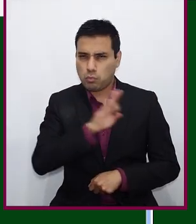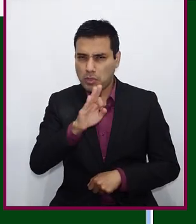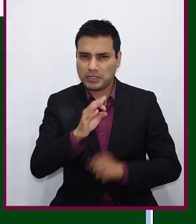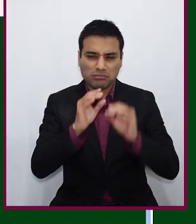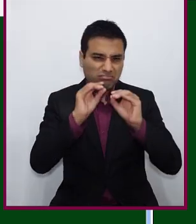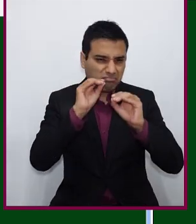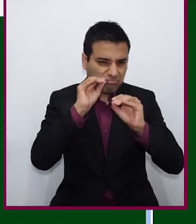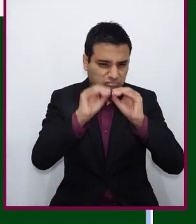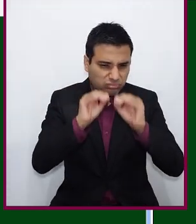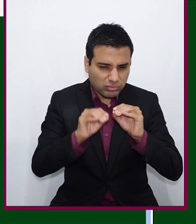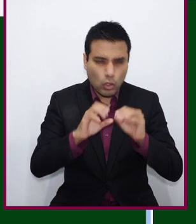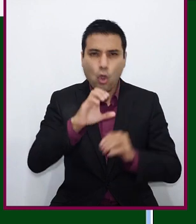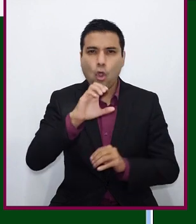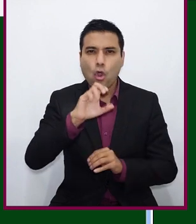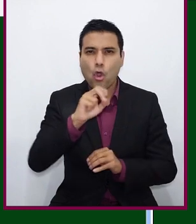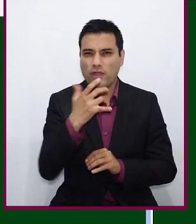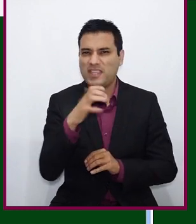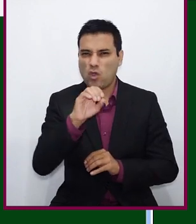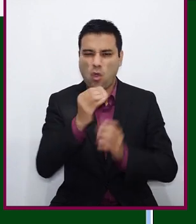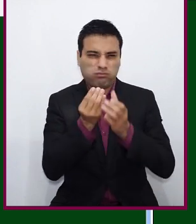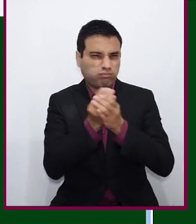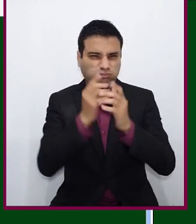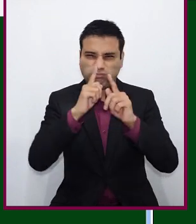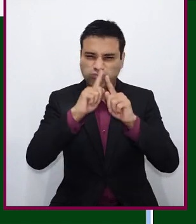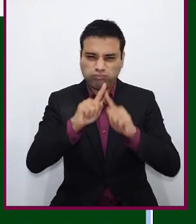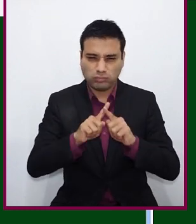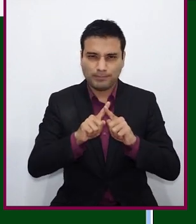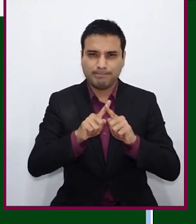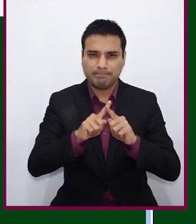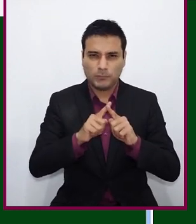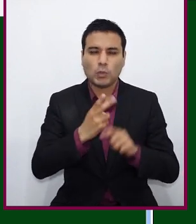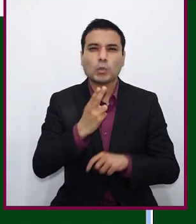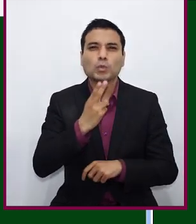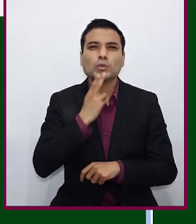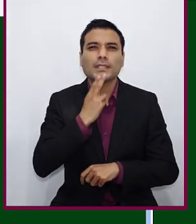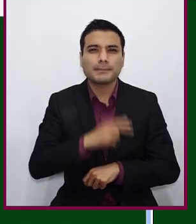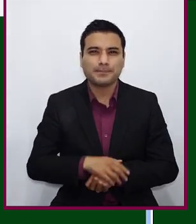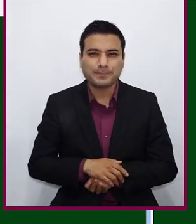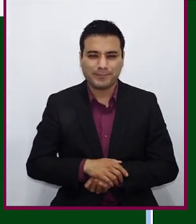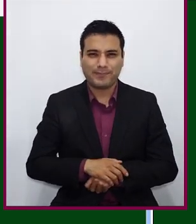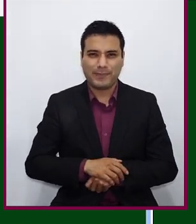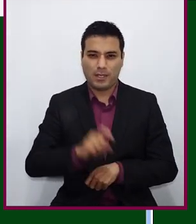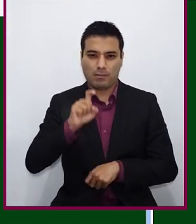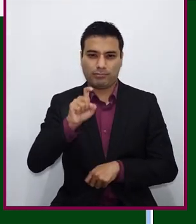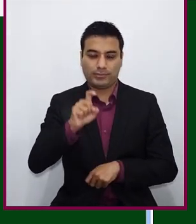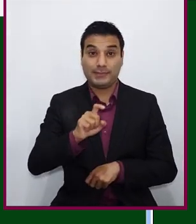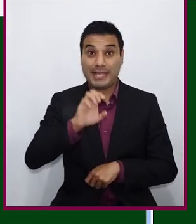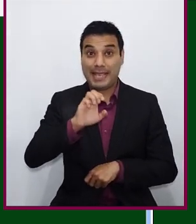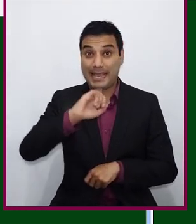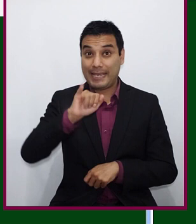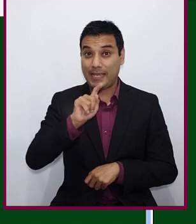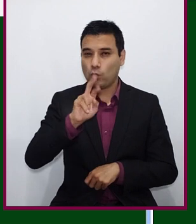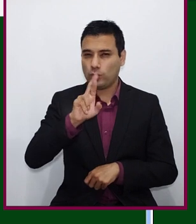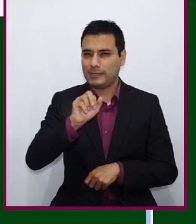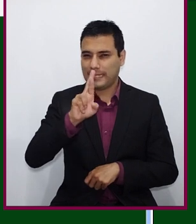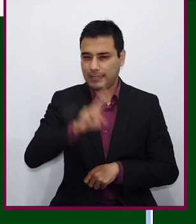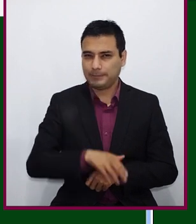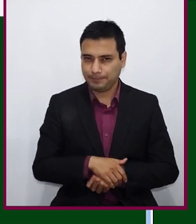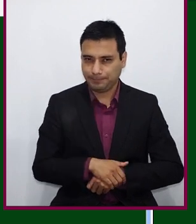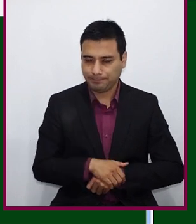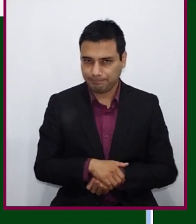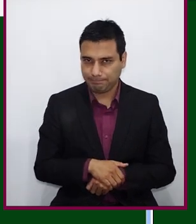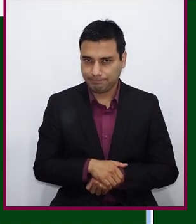botón ejecutar para compilar y ejecutar su programa con un solo clic verán la salida en la sección de